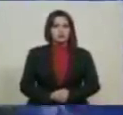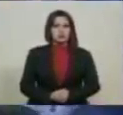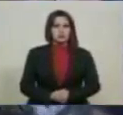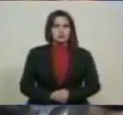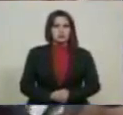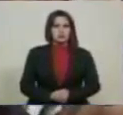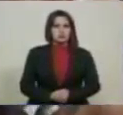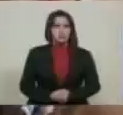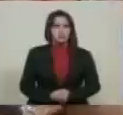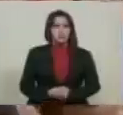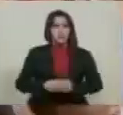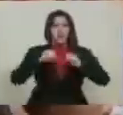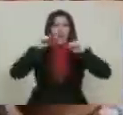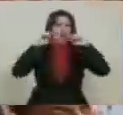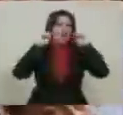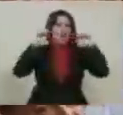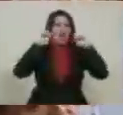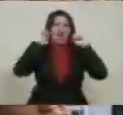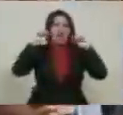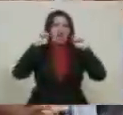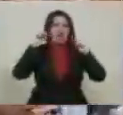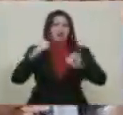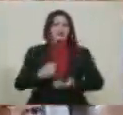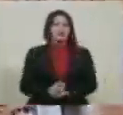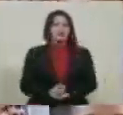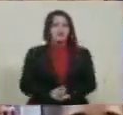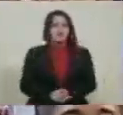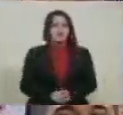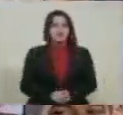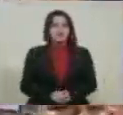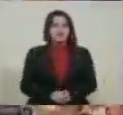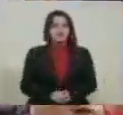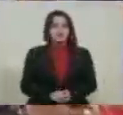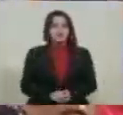Mira, mira, se paran, grita su consigna.